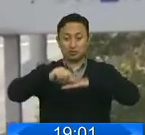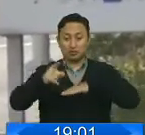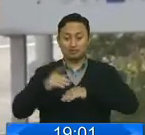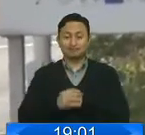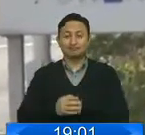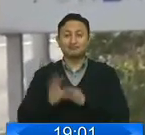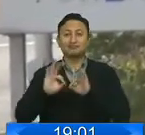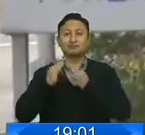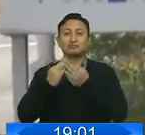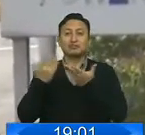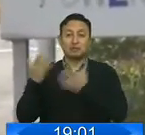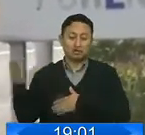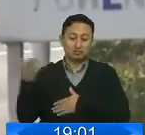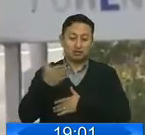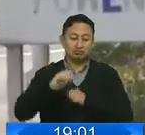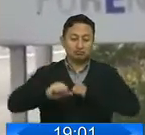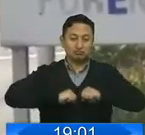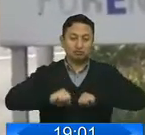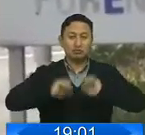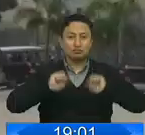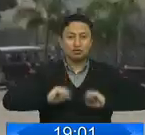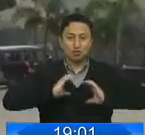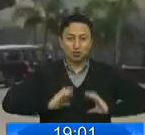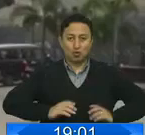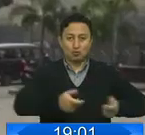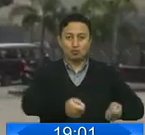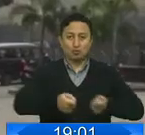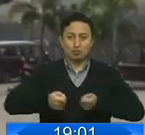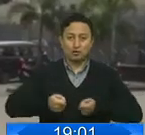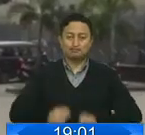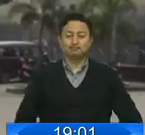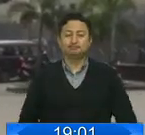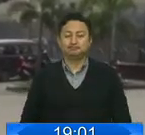cumplan con los trámites de defunción. En Quito informó Iván Casamen.